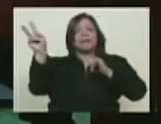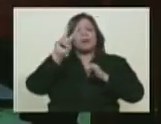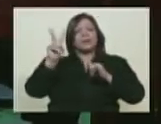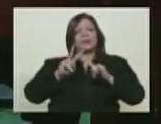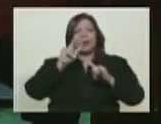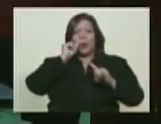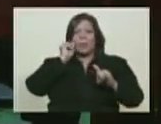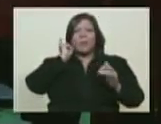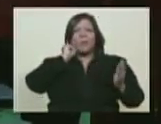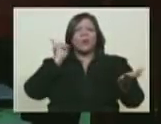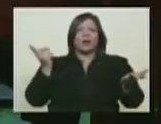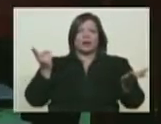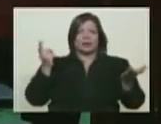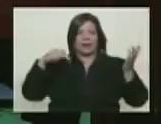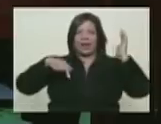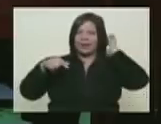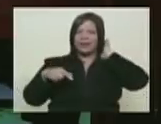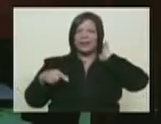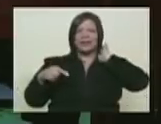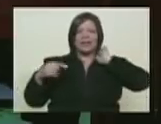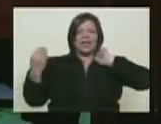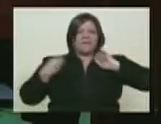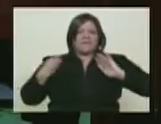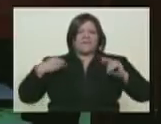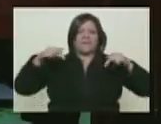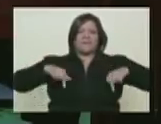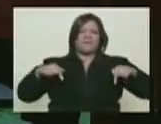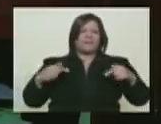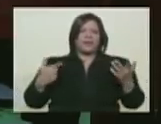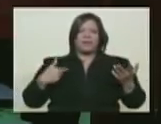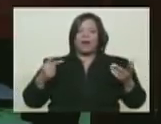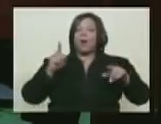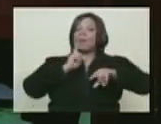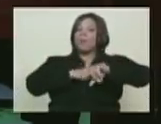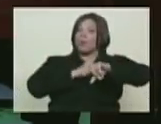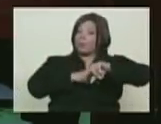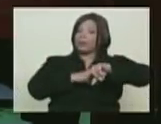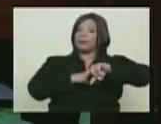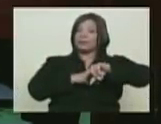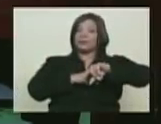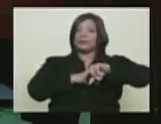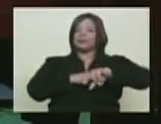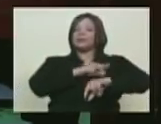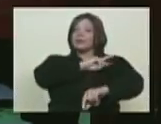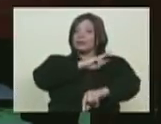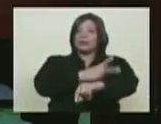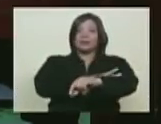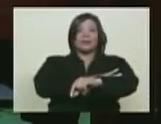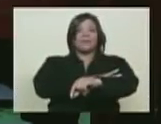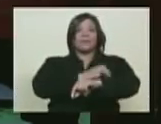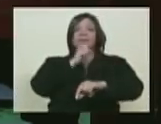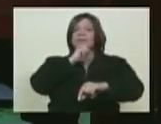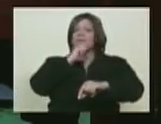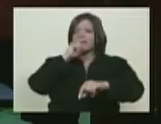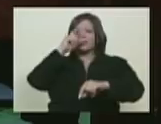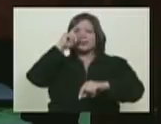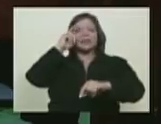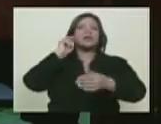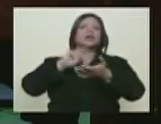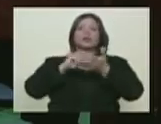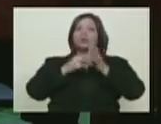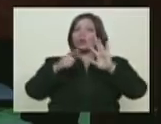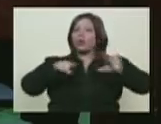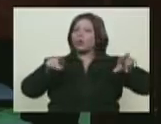venezolanas y venezolanos que viven, digamos, momentos rudos, difíciles, con todo el cuadro que ya